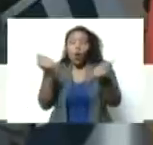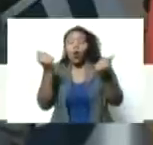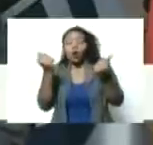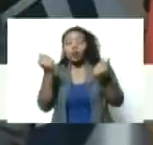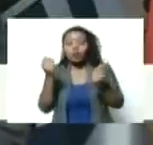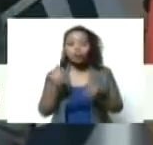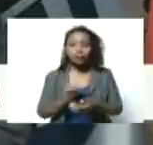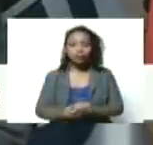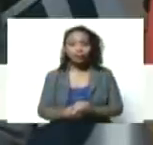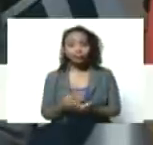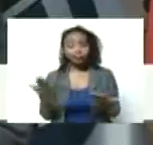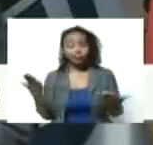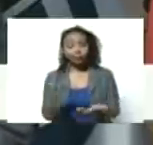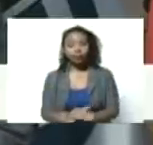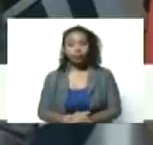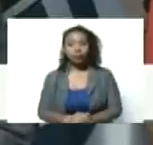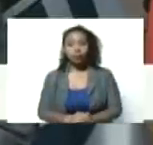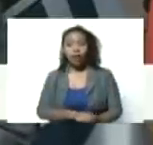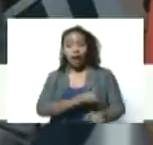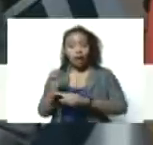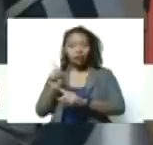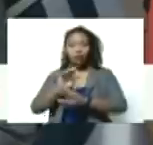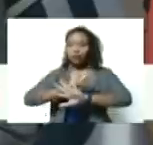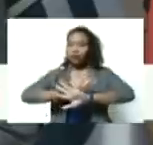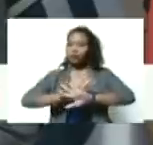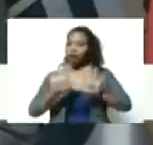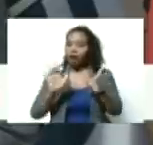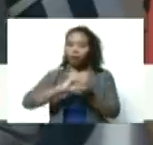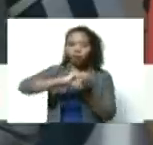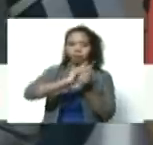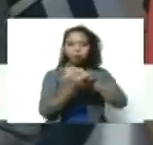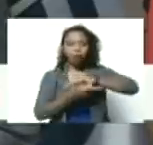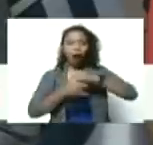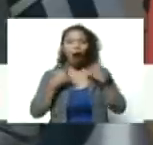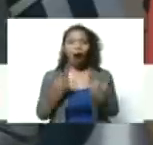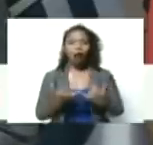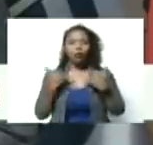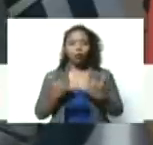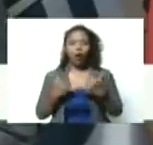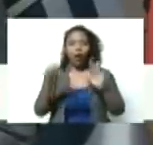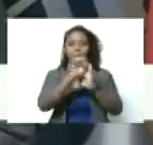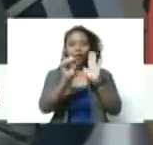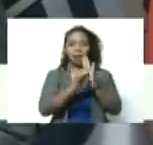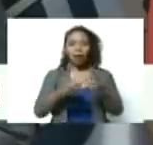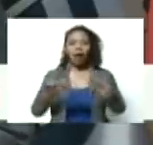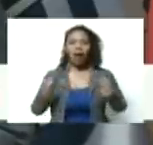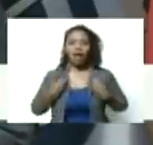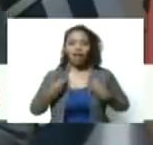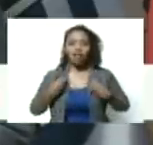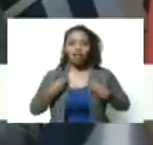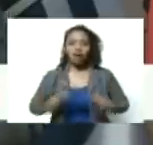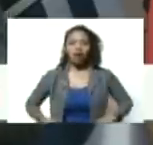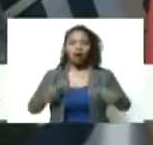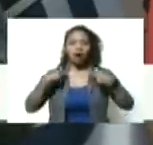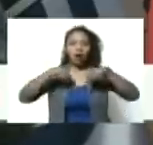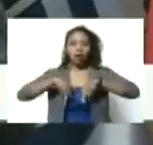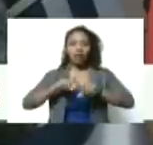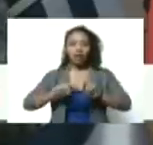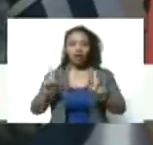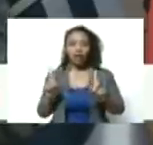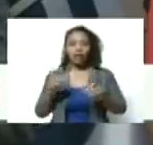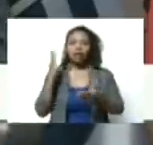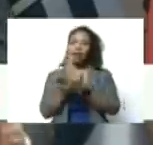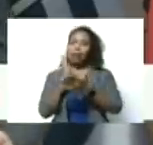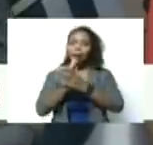bien, eso cambió en esta etapa de la vida republicana y siempre es el